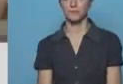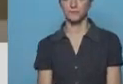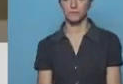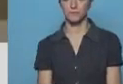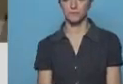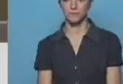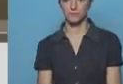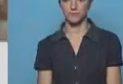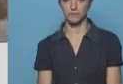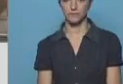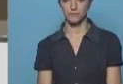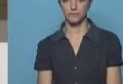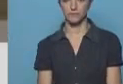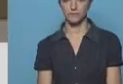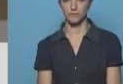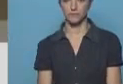Guarda su documento.